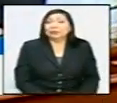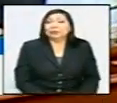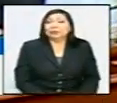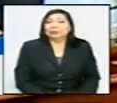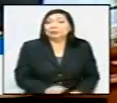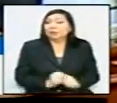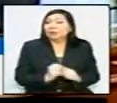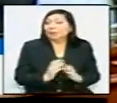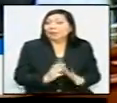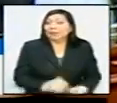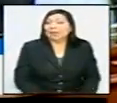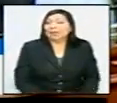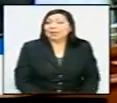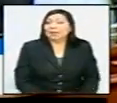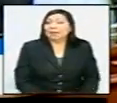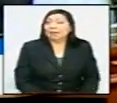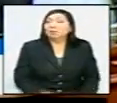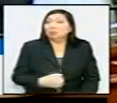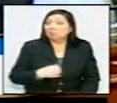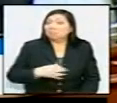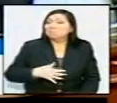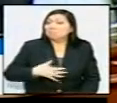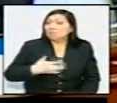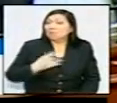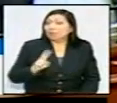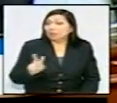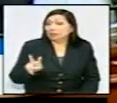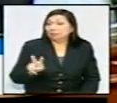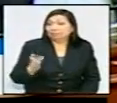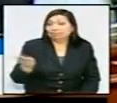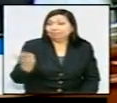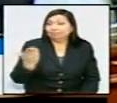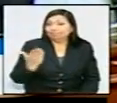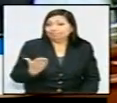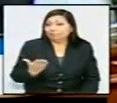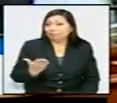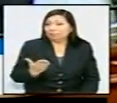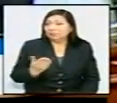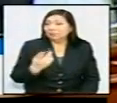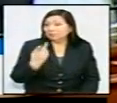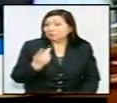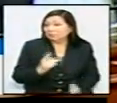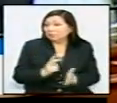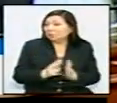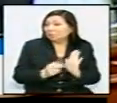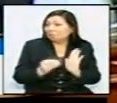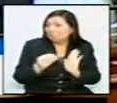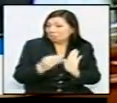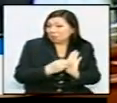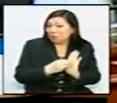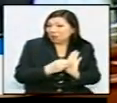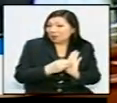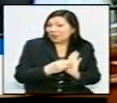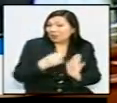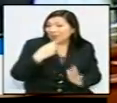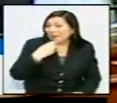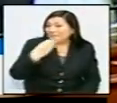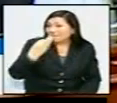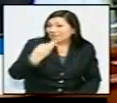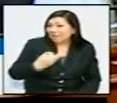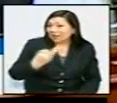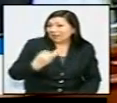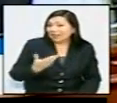últimos días, he podido tomar conocimiento de una imagen que pone en tela de juicio